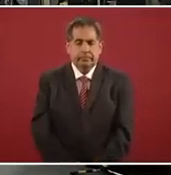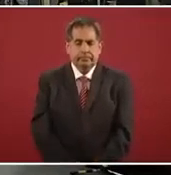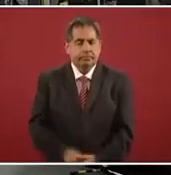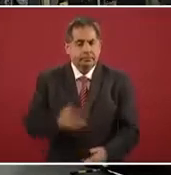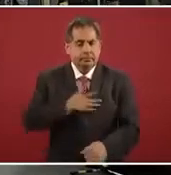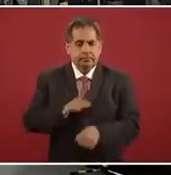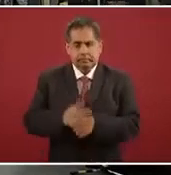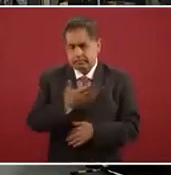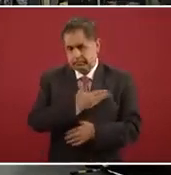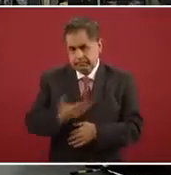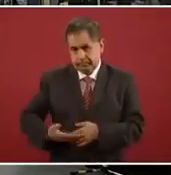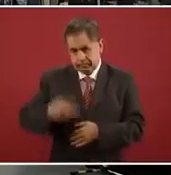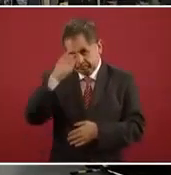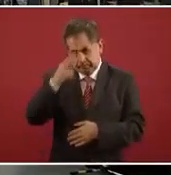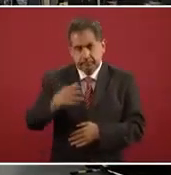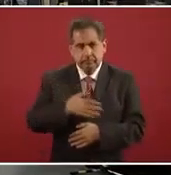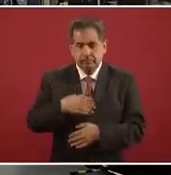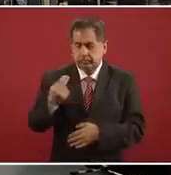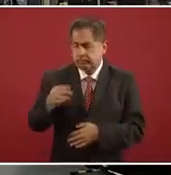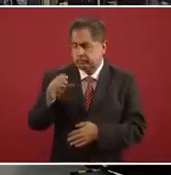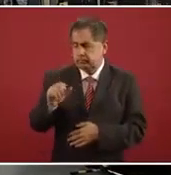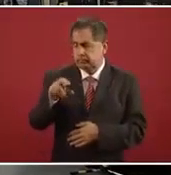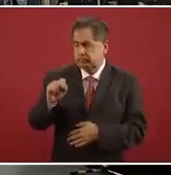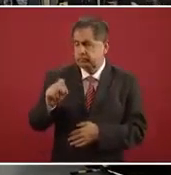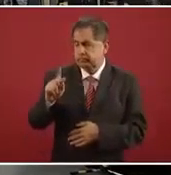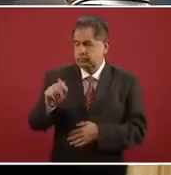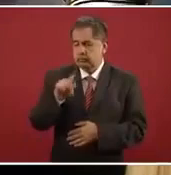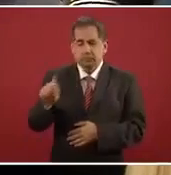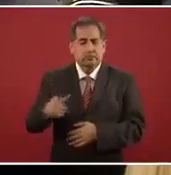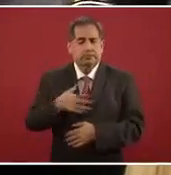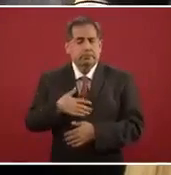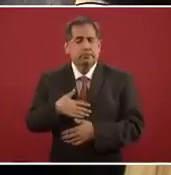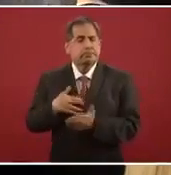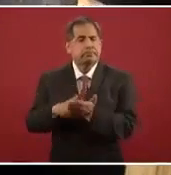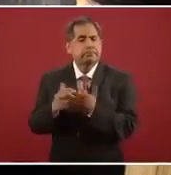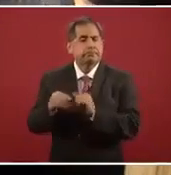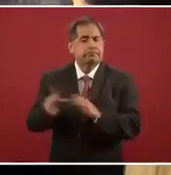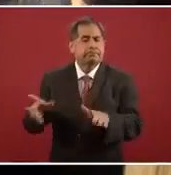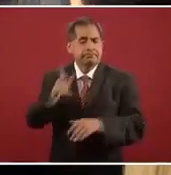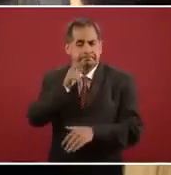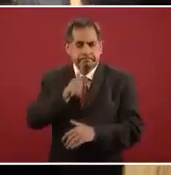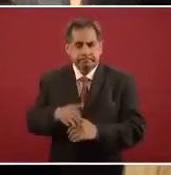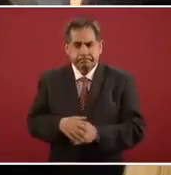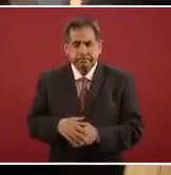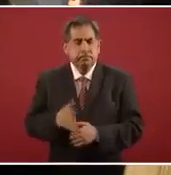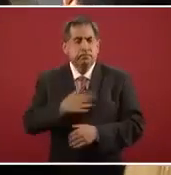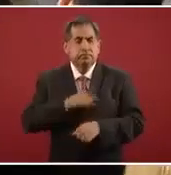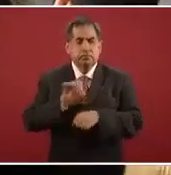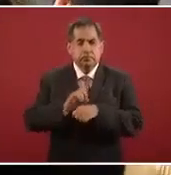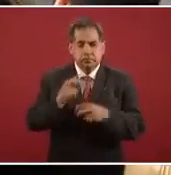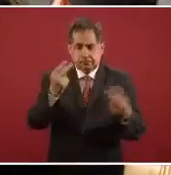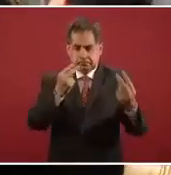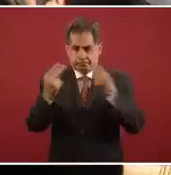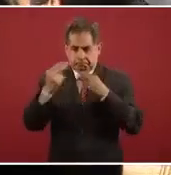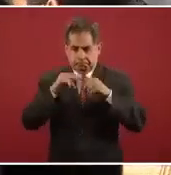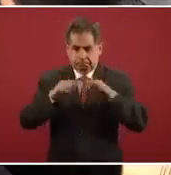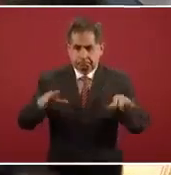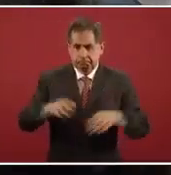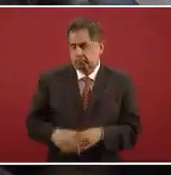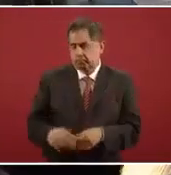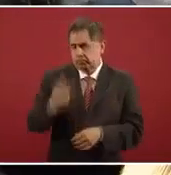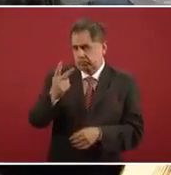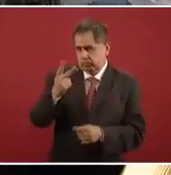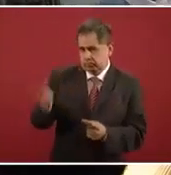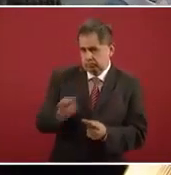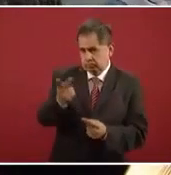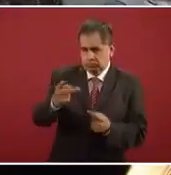Buenos días, presidente de México, Carlos Pozos, reportero de la revista Petróleo y Energía. Buenos días a quienes nos ven y nos escuchan. Mis dos preguntas,